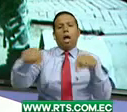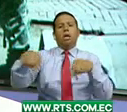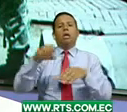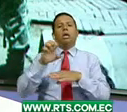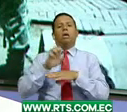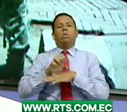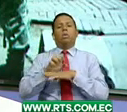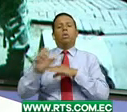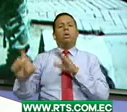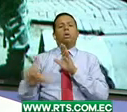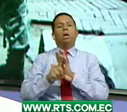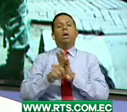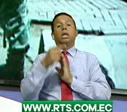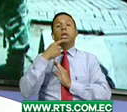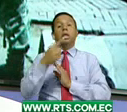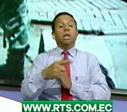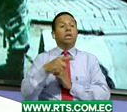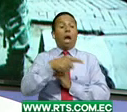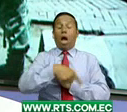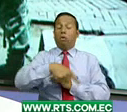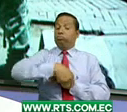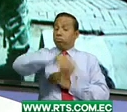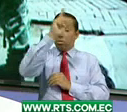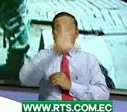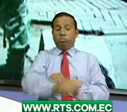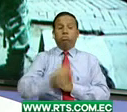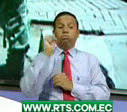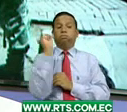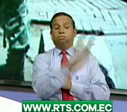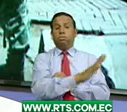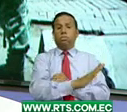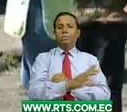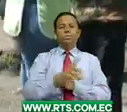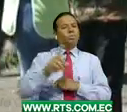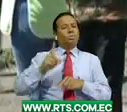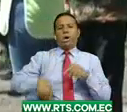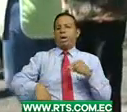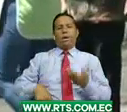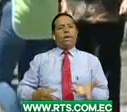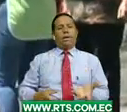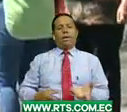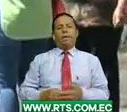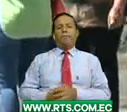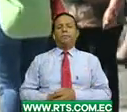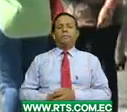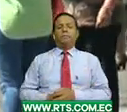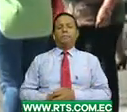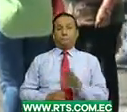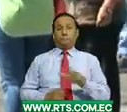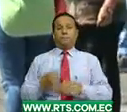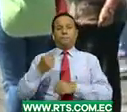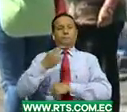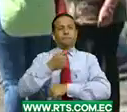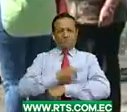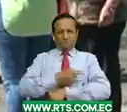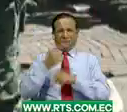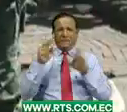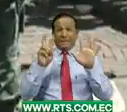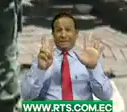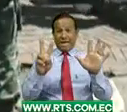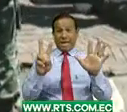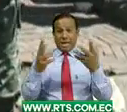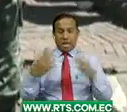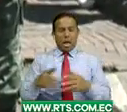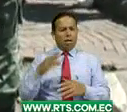vigente. La deportación es una opción poco viable. En los 7 días que llevan los controles migratorios en la ciudad de Quito,